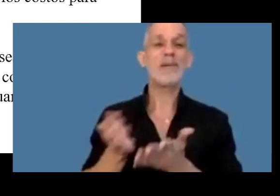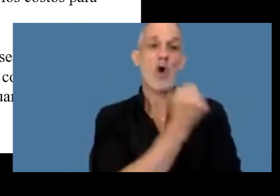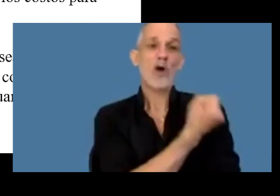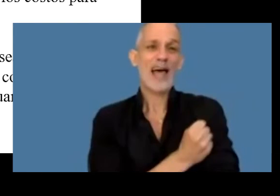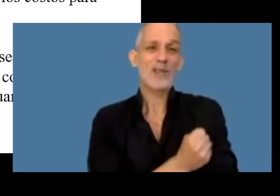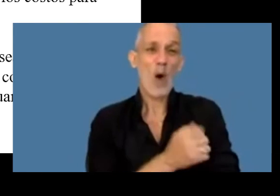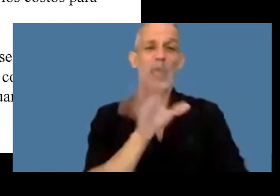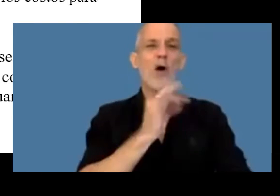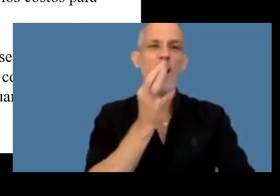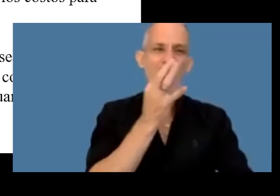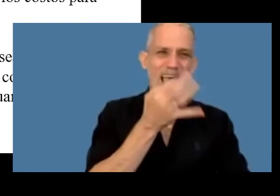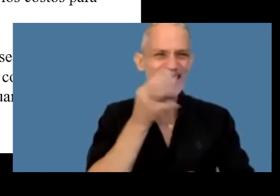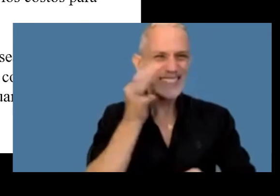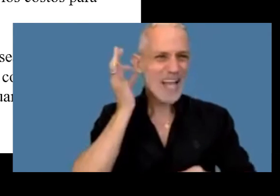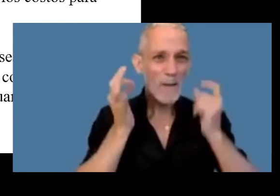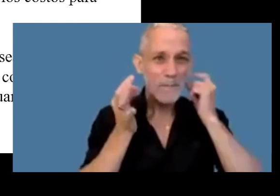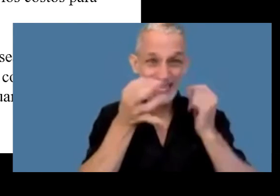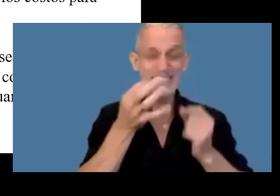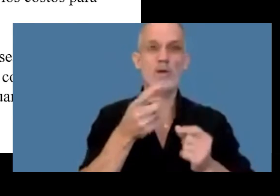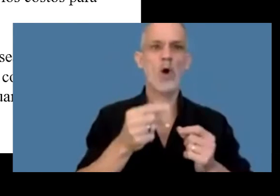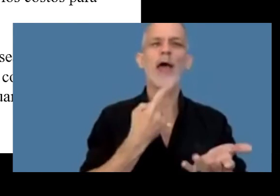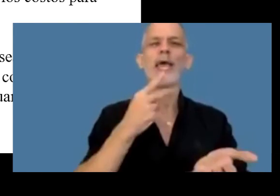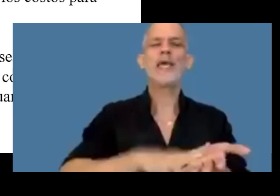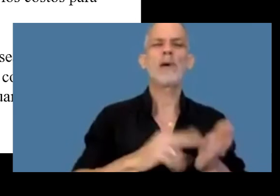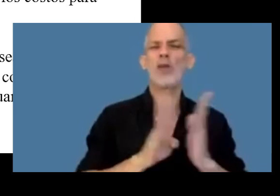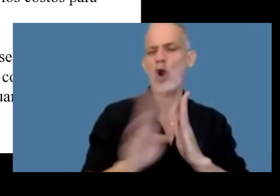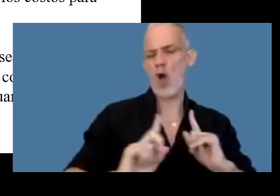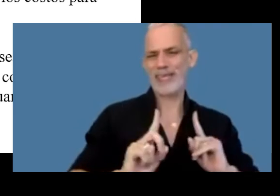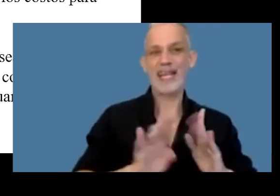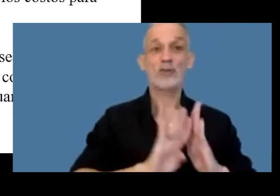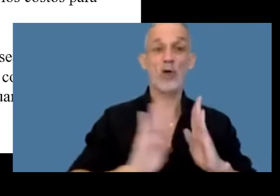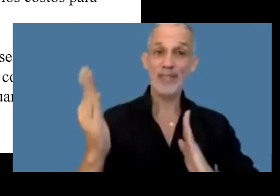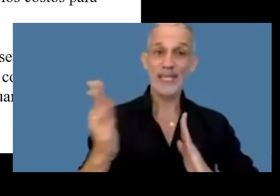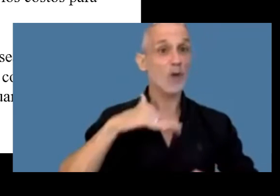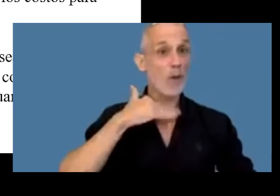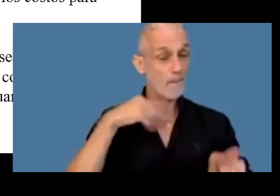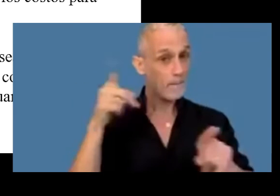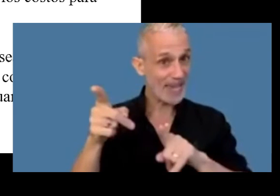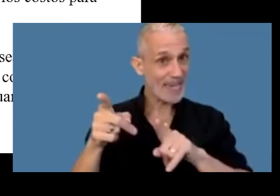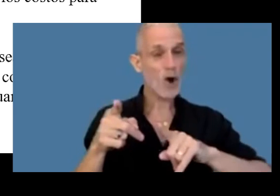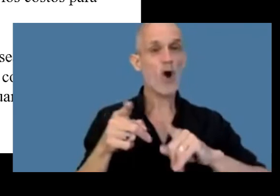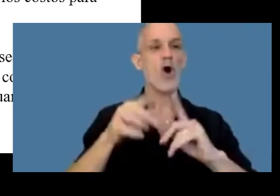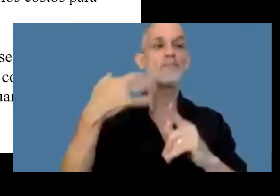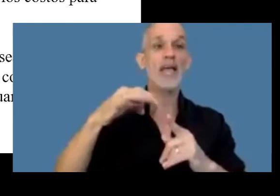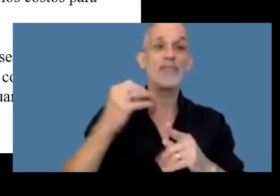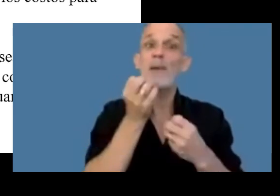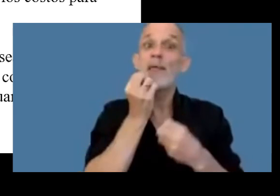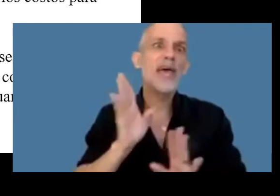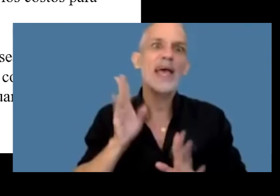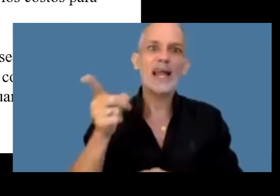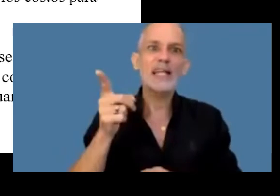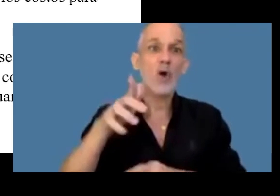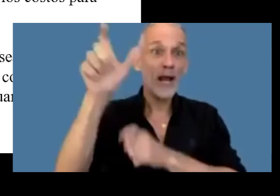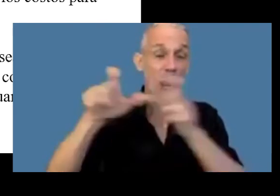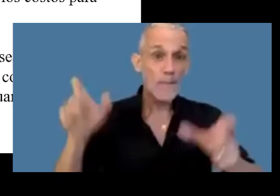piercing. Ese impuesto se difiere, es un impuesto indirecto. En México tienen que declarar las personas si